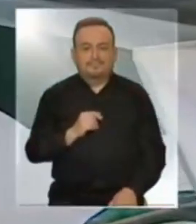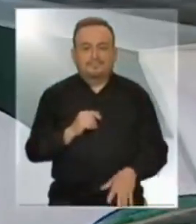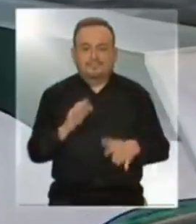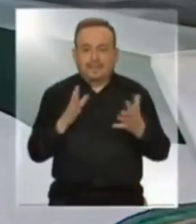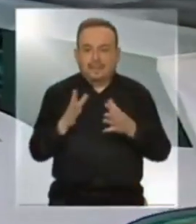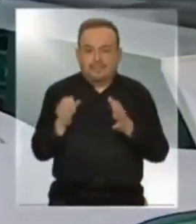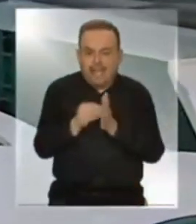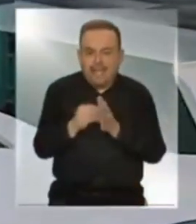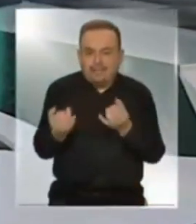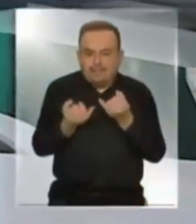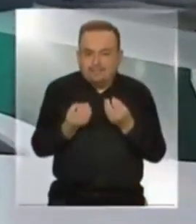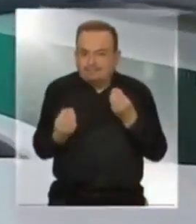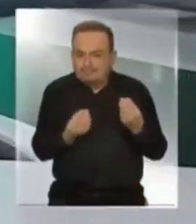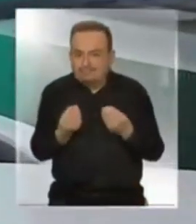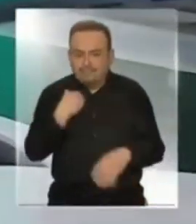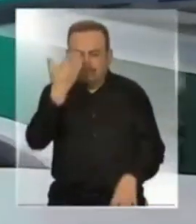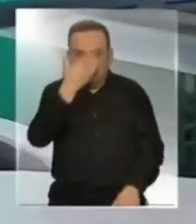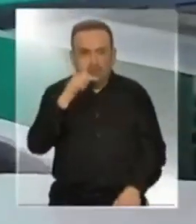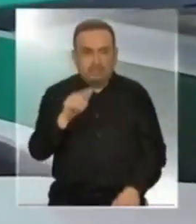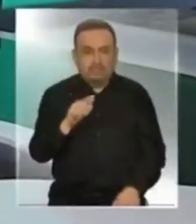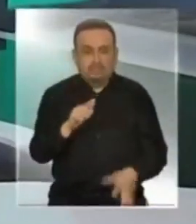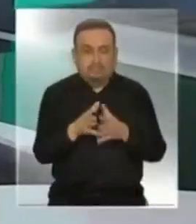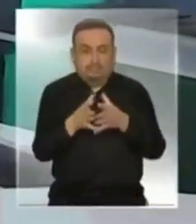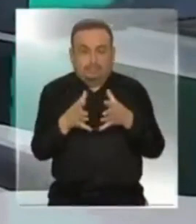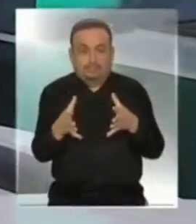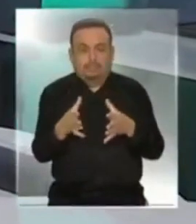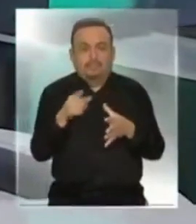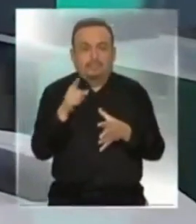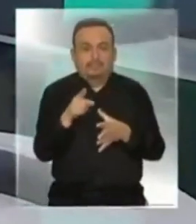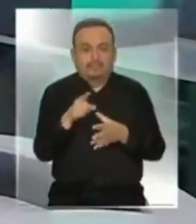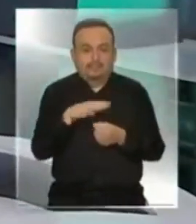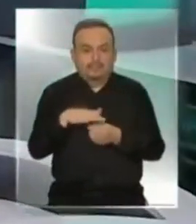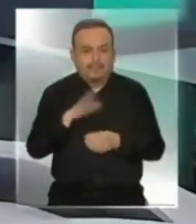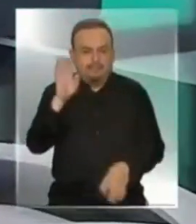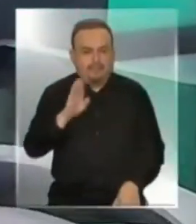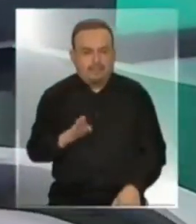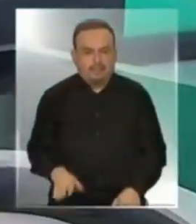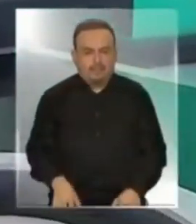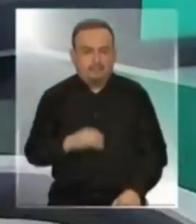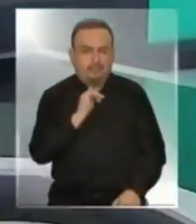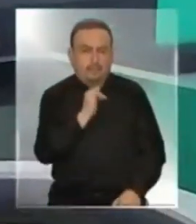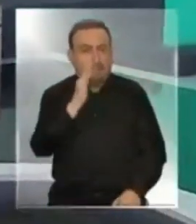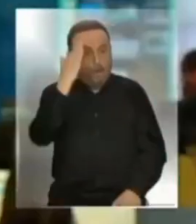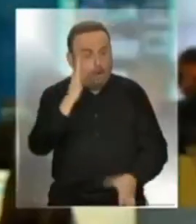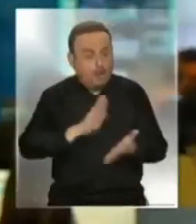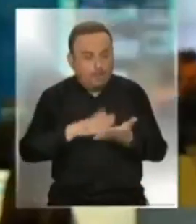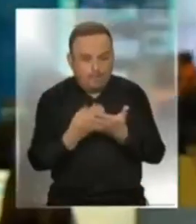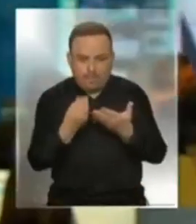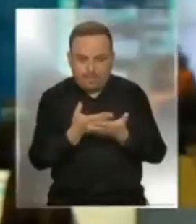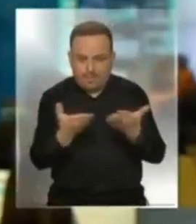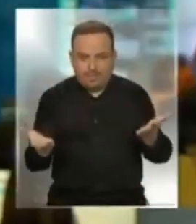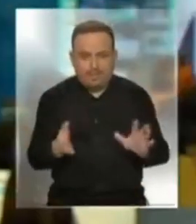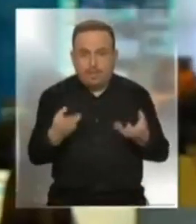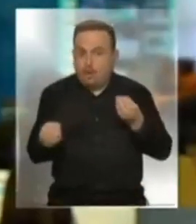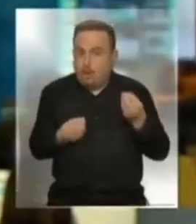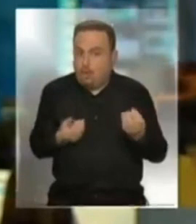a alguna cuestión que tenga que ver con otra cosa que no sea la salud. La editorial va a salir en el día de mañana, de hecho está